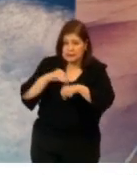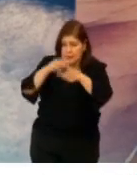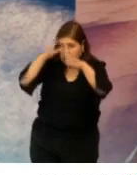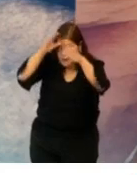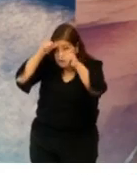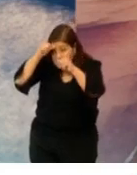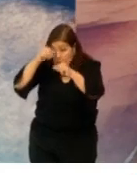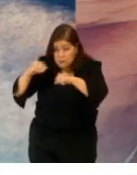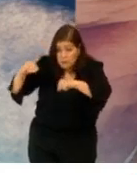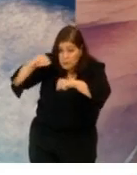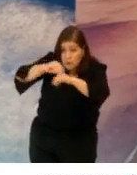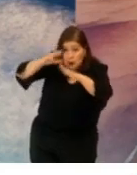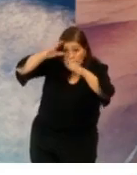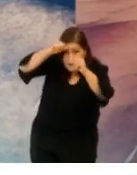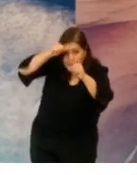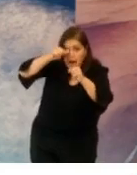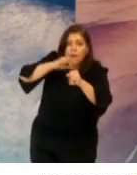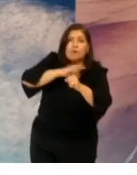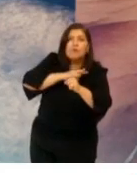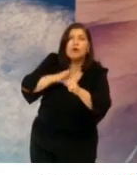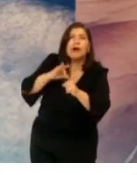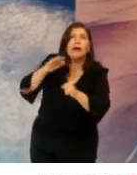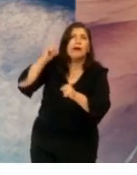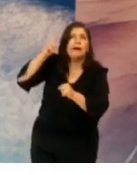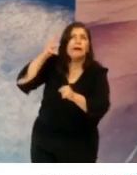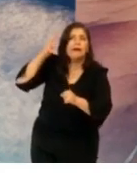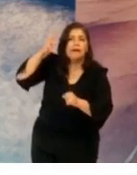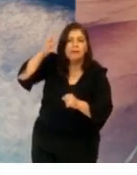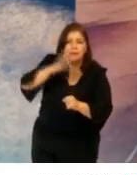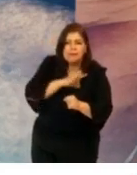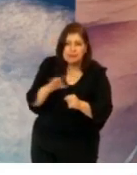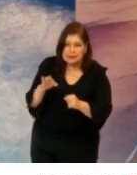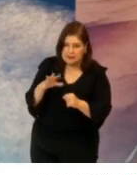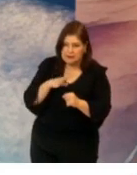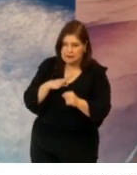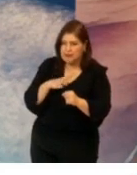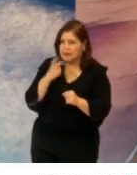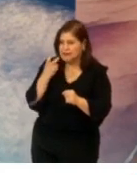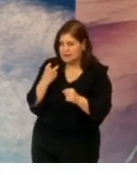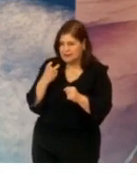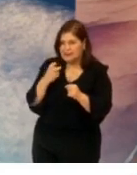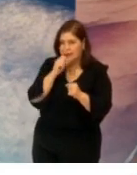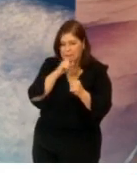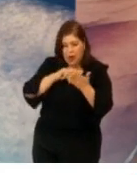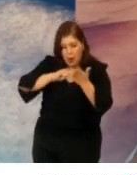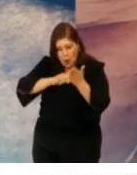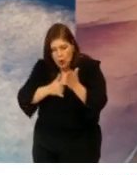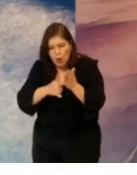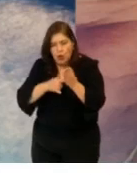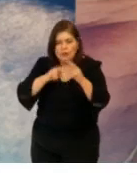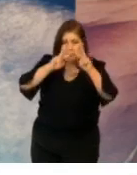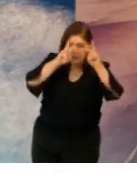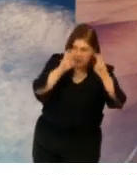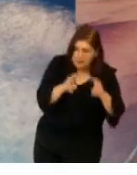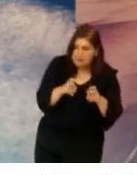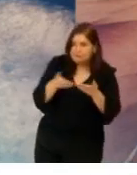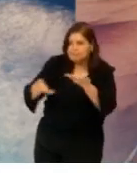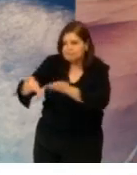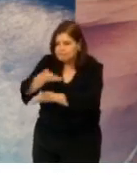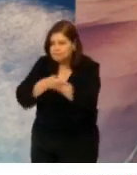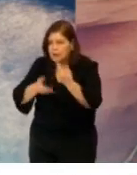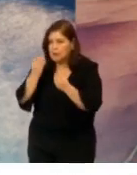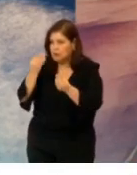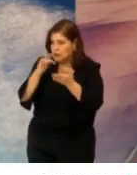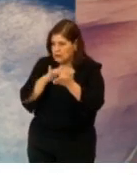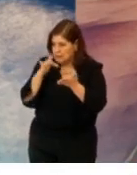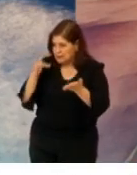ponemos de acuerdo, hay esperanza. En los relojes, en los temas, en las convergencias. Lita, muchísimas gracias por tenerte